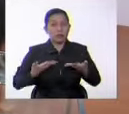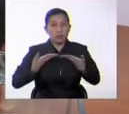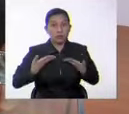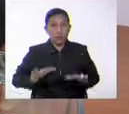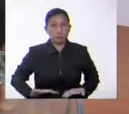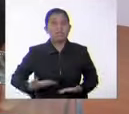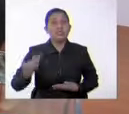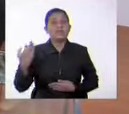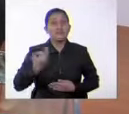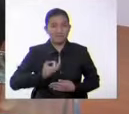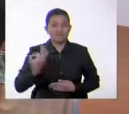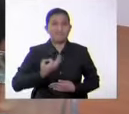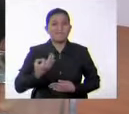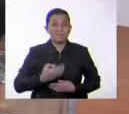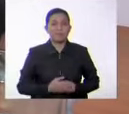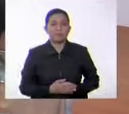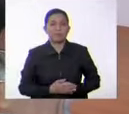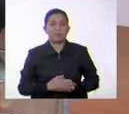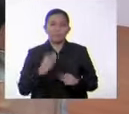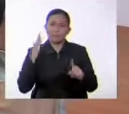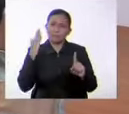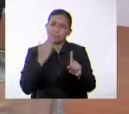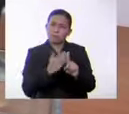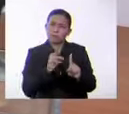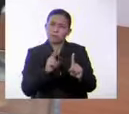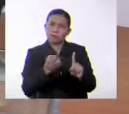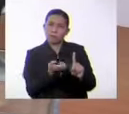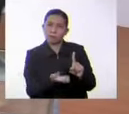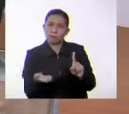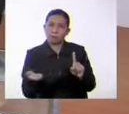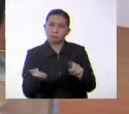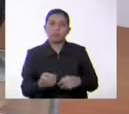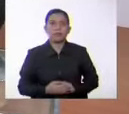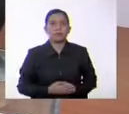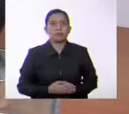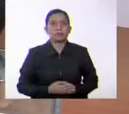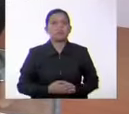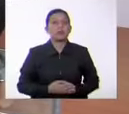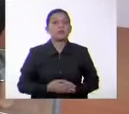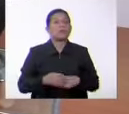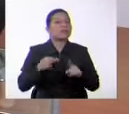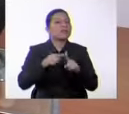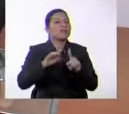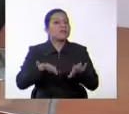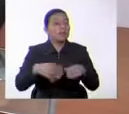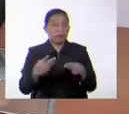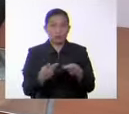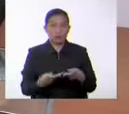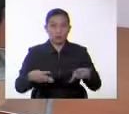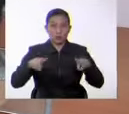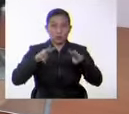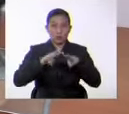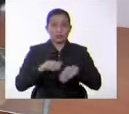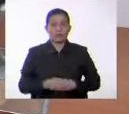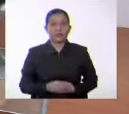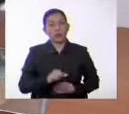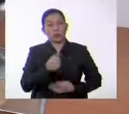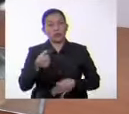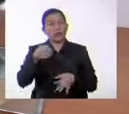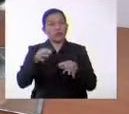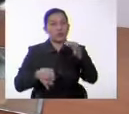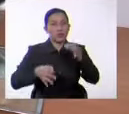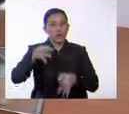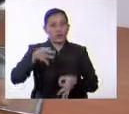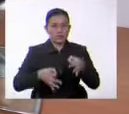necesario precisar dos elementos fundamentales. Uno de ellos es el moral y el otro es el jurídico. ¿Y cuál